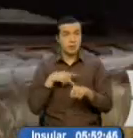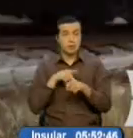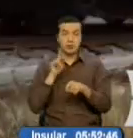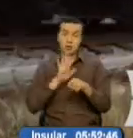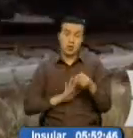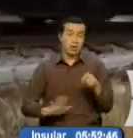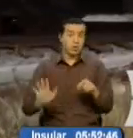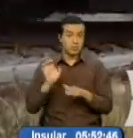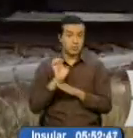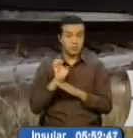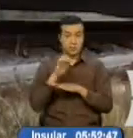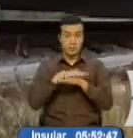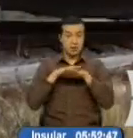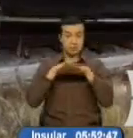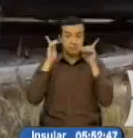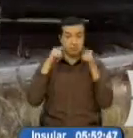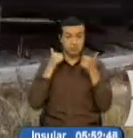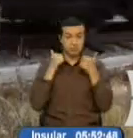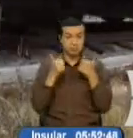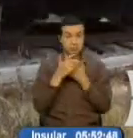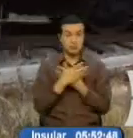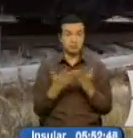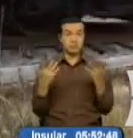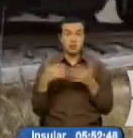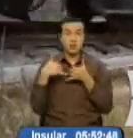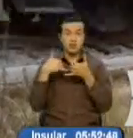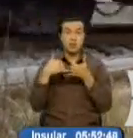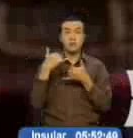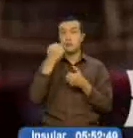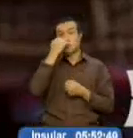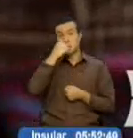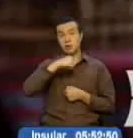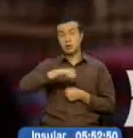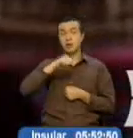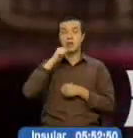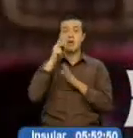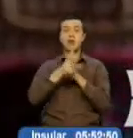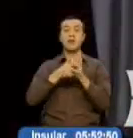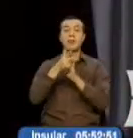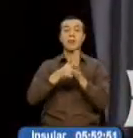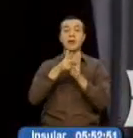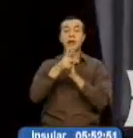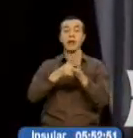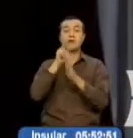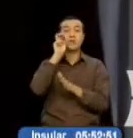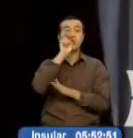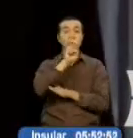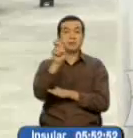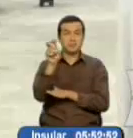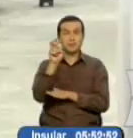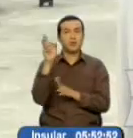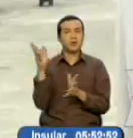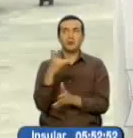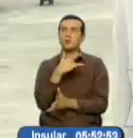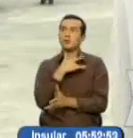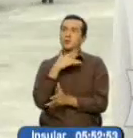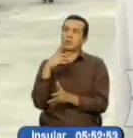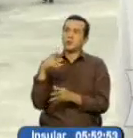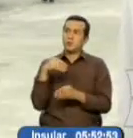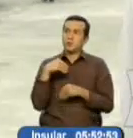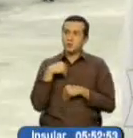país. Los mejores bachilleres recibieron como premio un viaje en el tren crucero. Los motiva a seguir estudiando. De